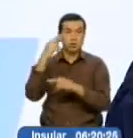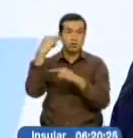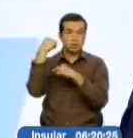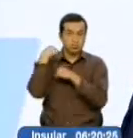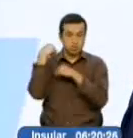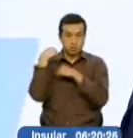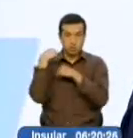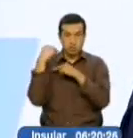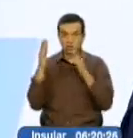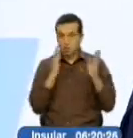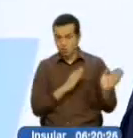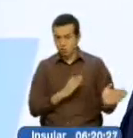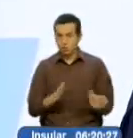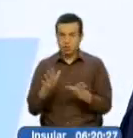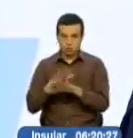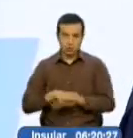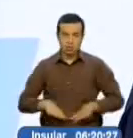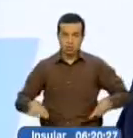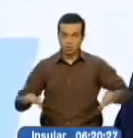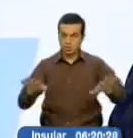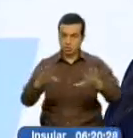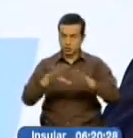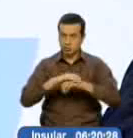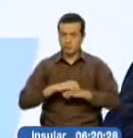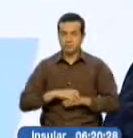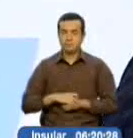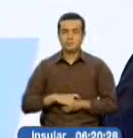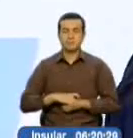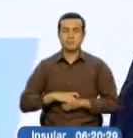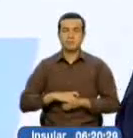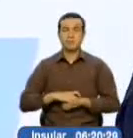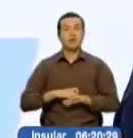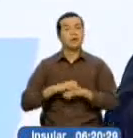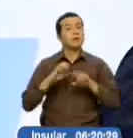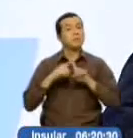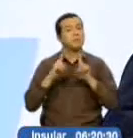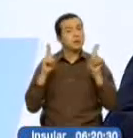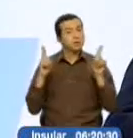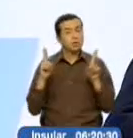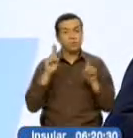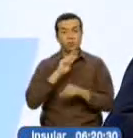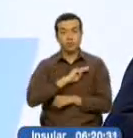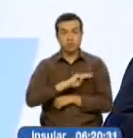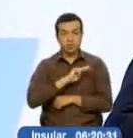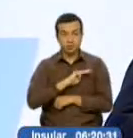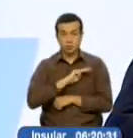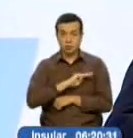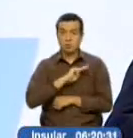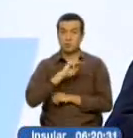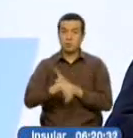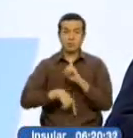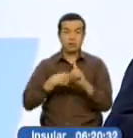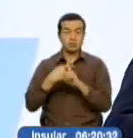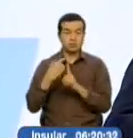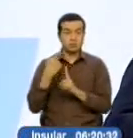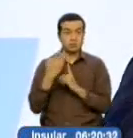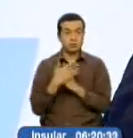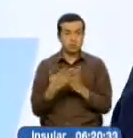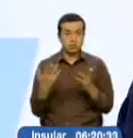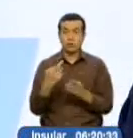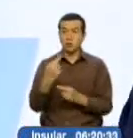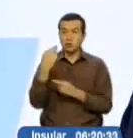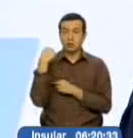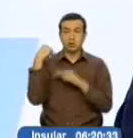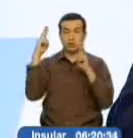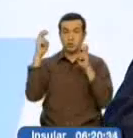competencias para el ordenamiento territorial. Pero las municipalidades tienen adicionalmente